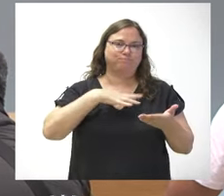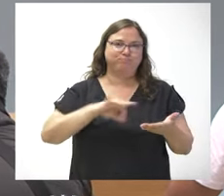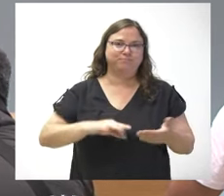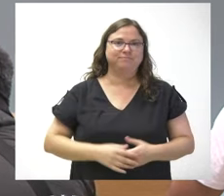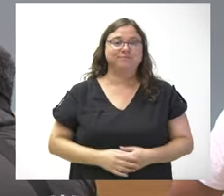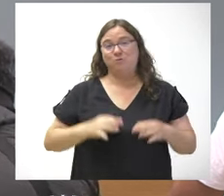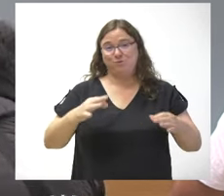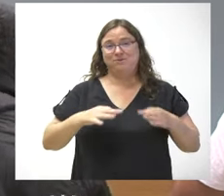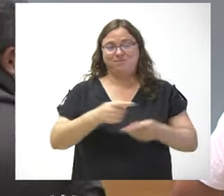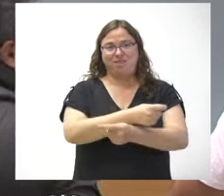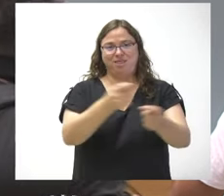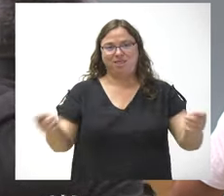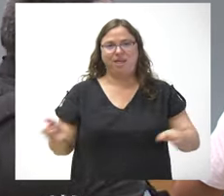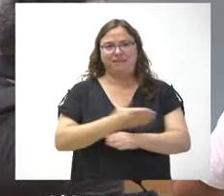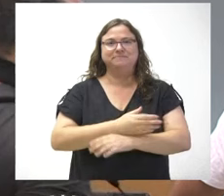como